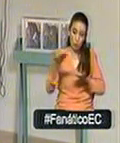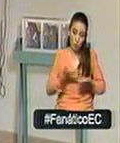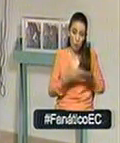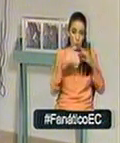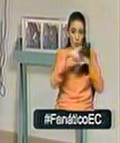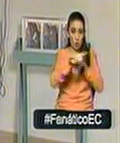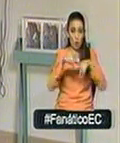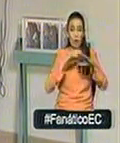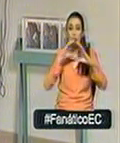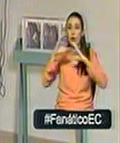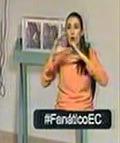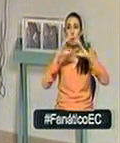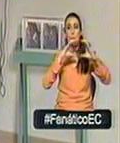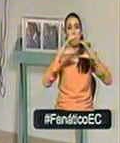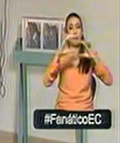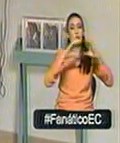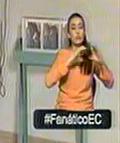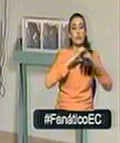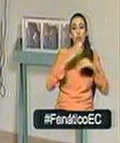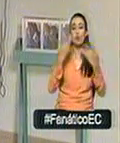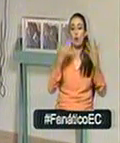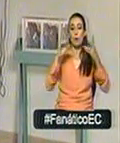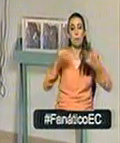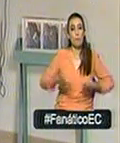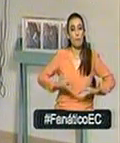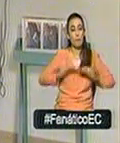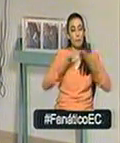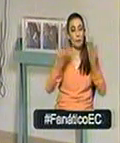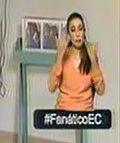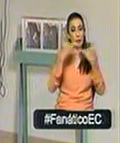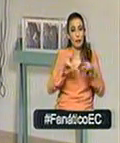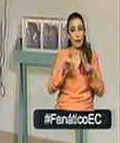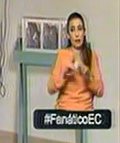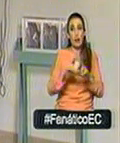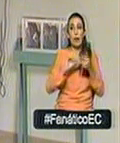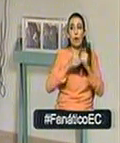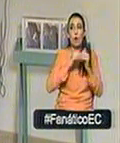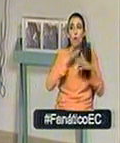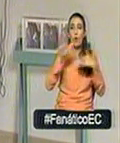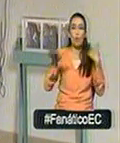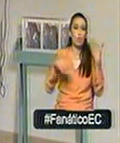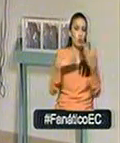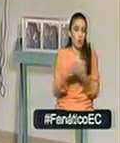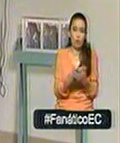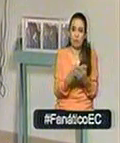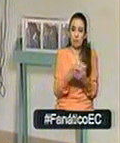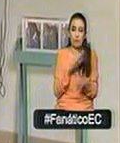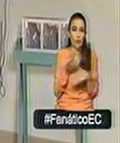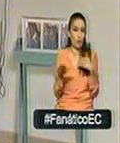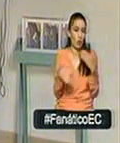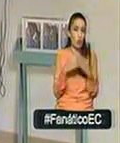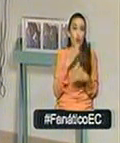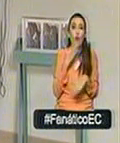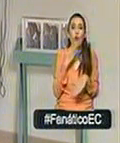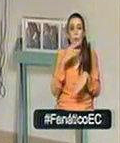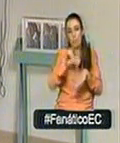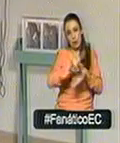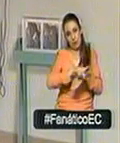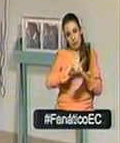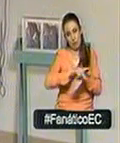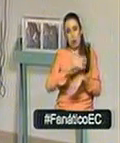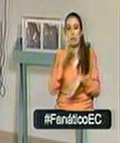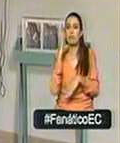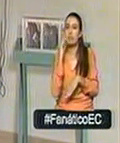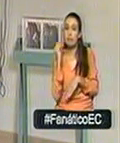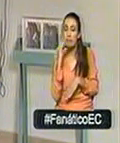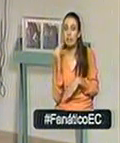de conversación con él que lo vamos a vivir esta noche en nuestra emisión estelar de Fanático. Todo lo que ocurrió en la final, en Asunción, tantas anécdotas e